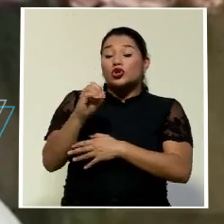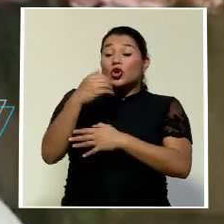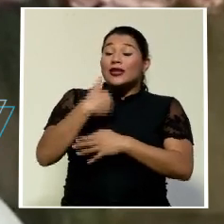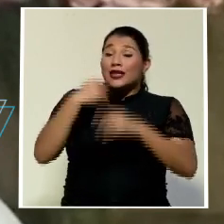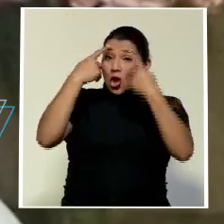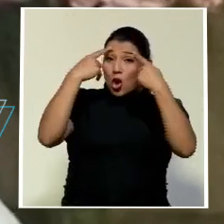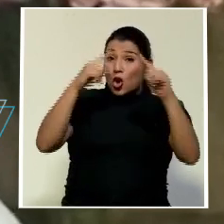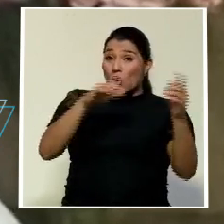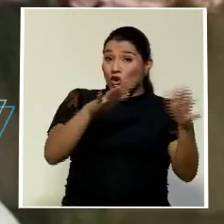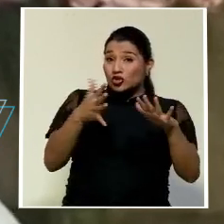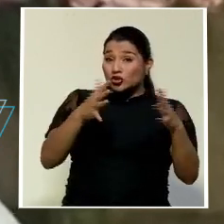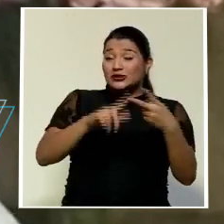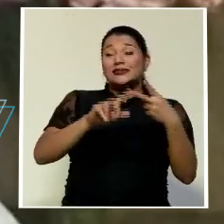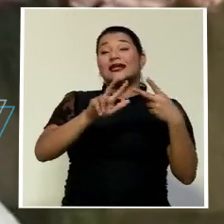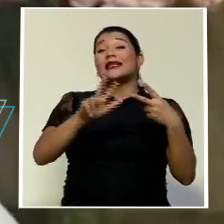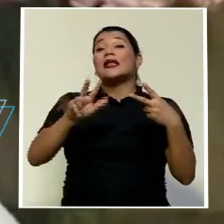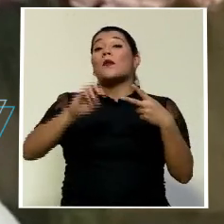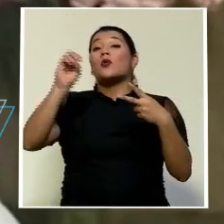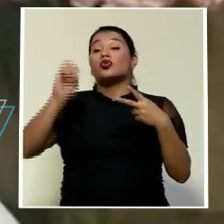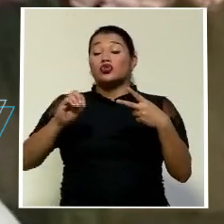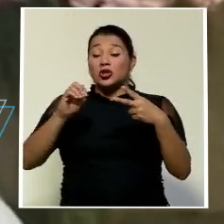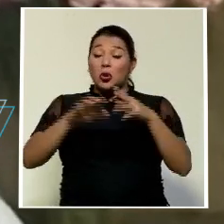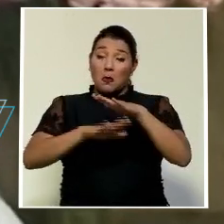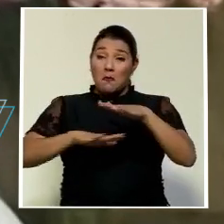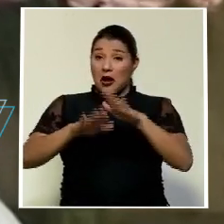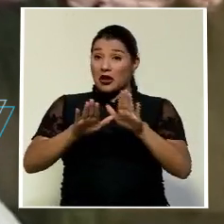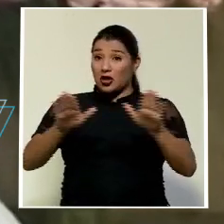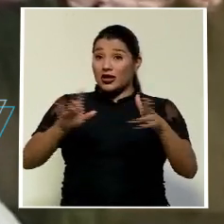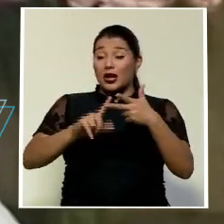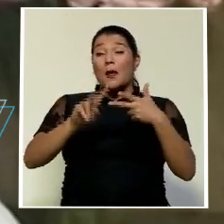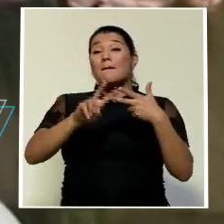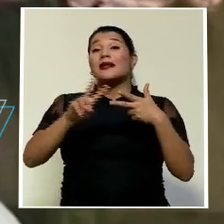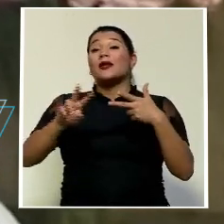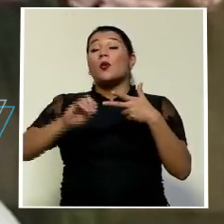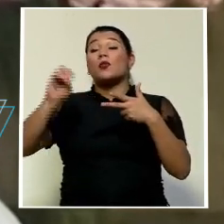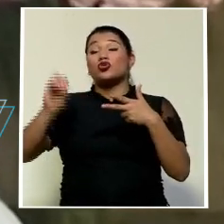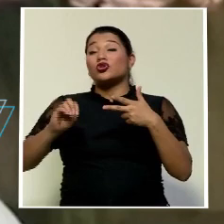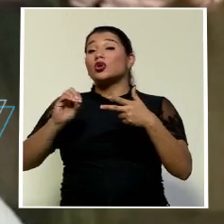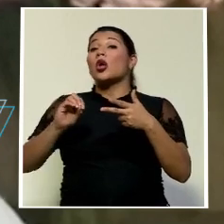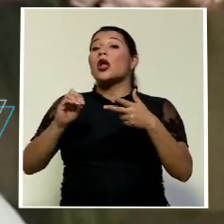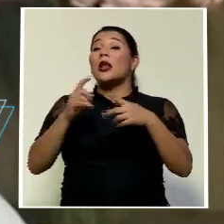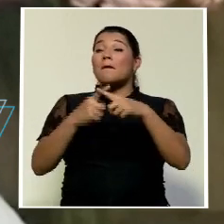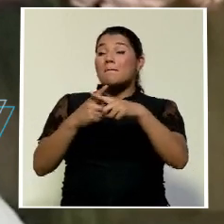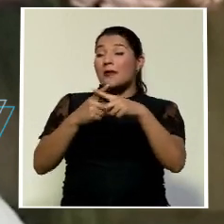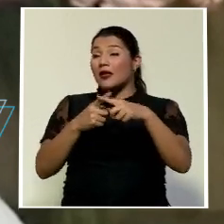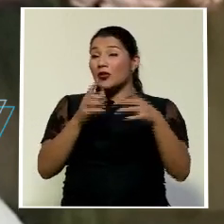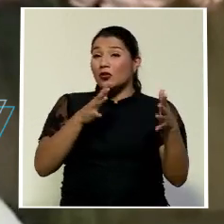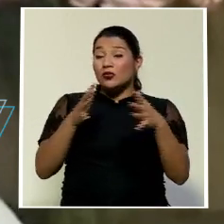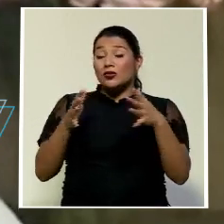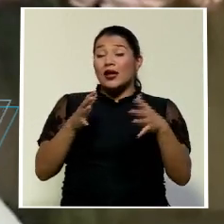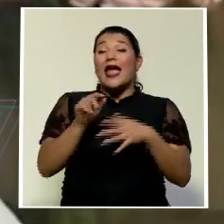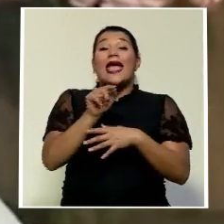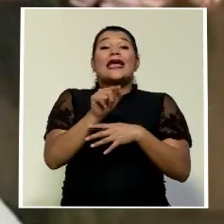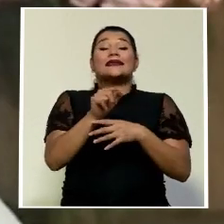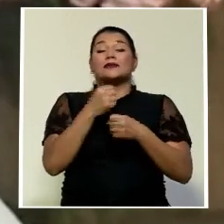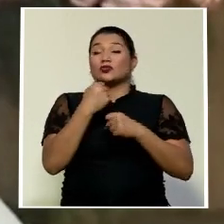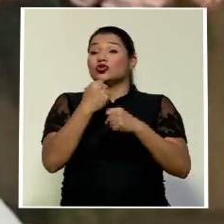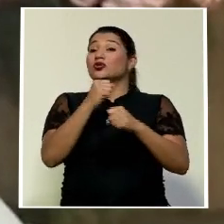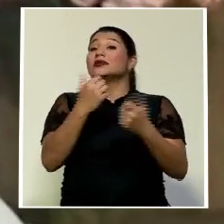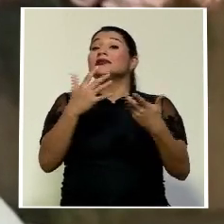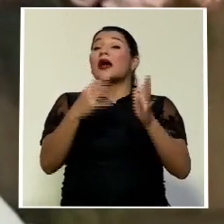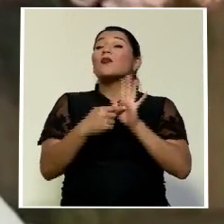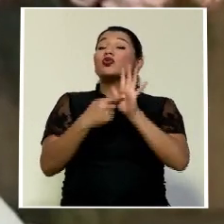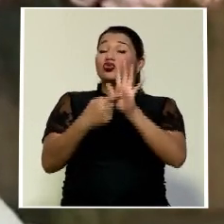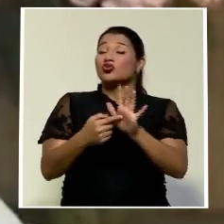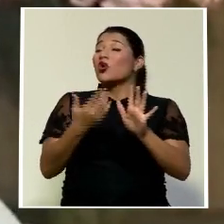regular, el 33% en un básico general, el 22% en el nivel intermedio. Estos ayuntamientos han mostrado lentitud